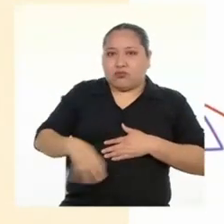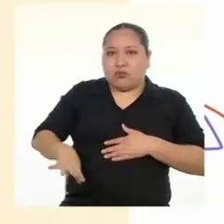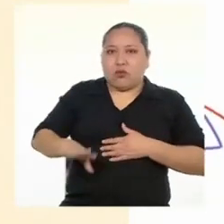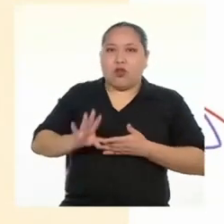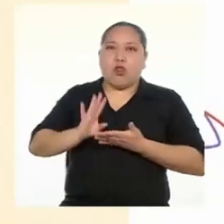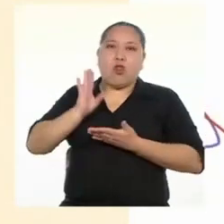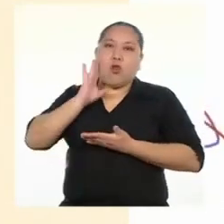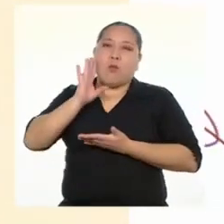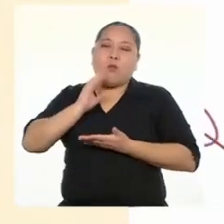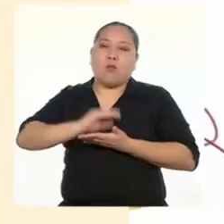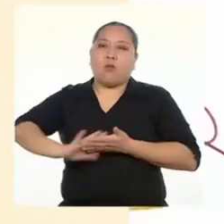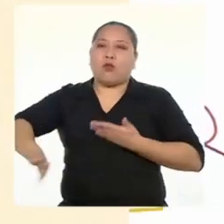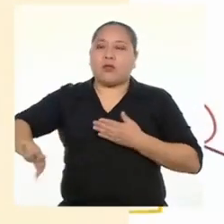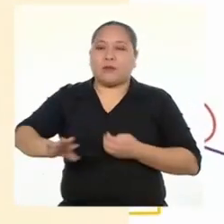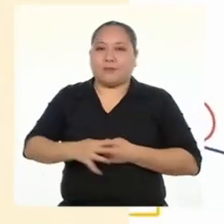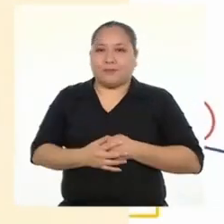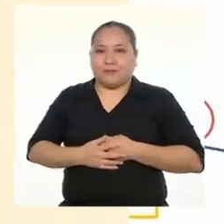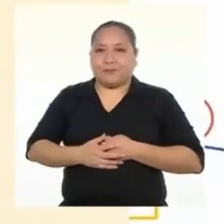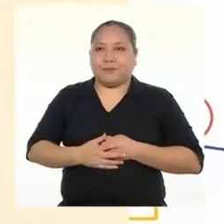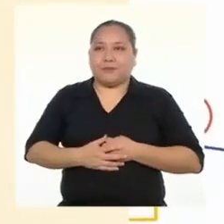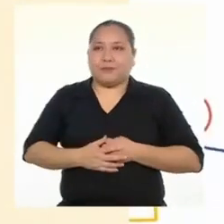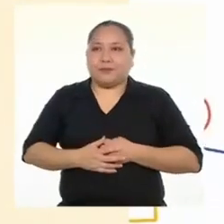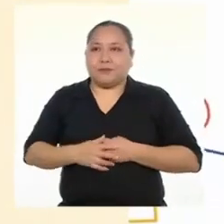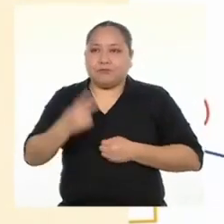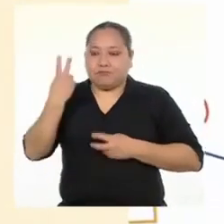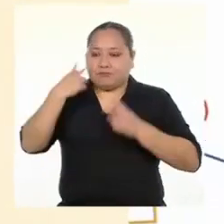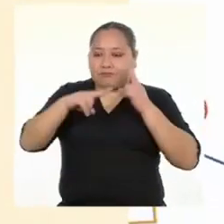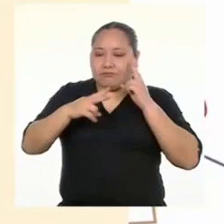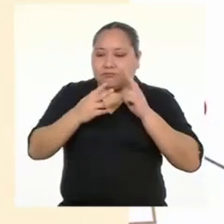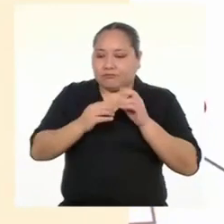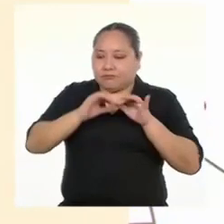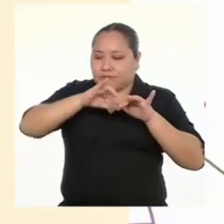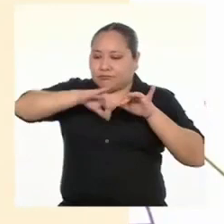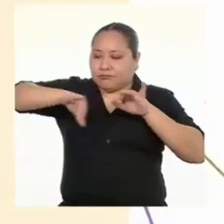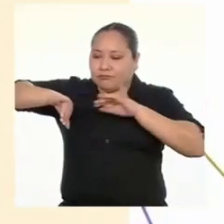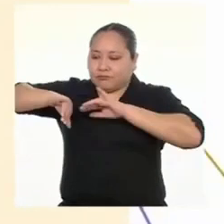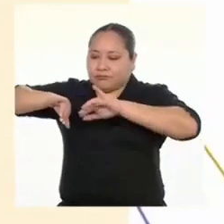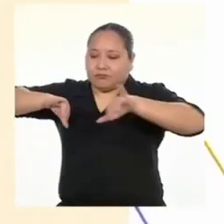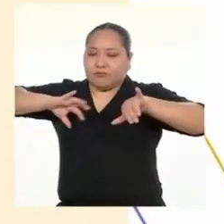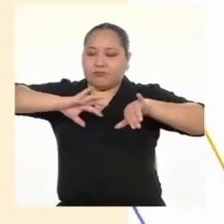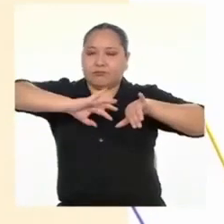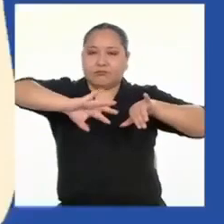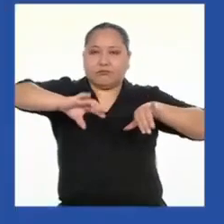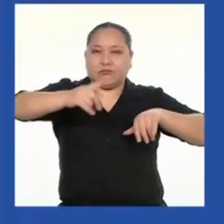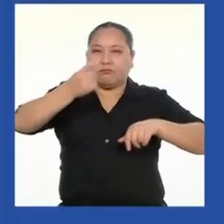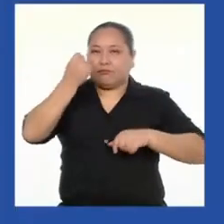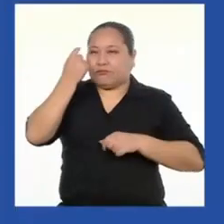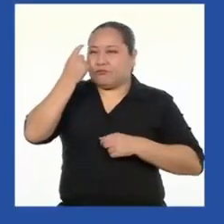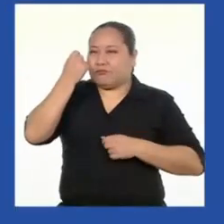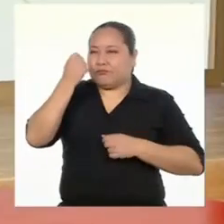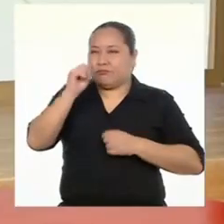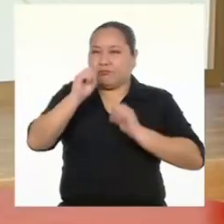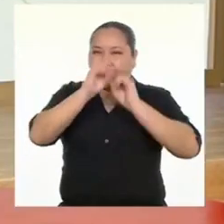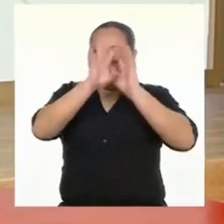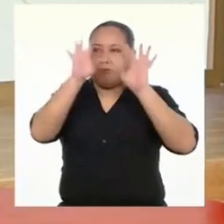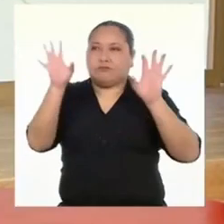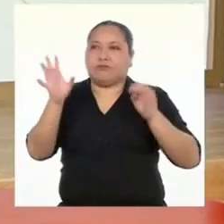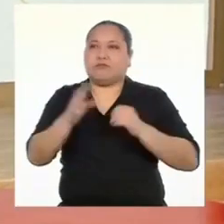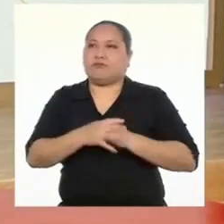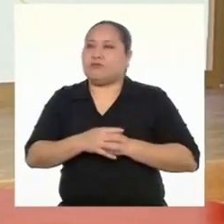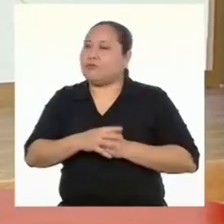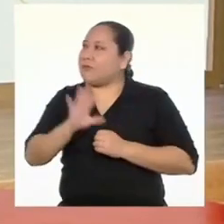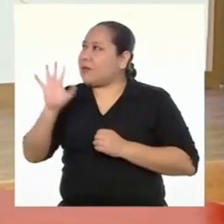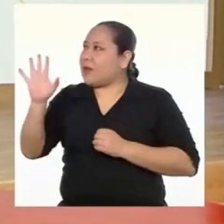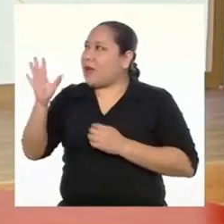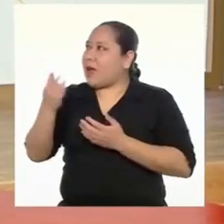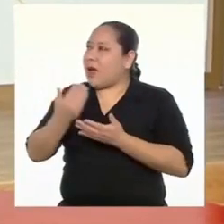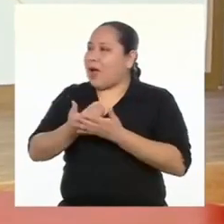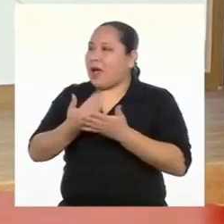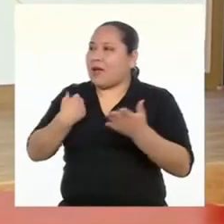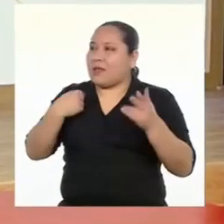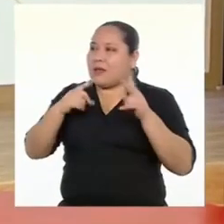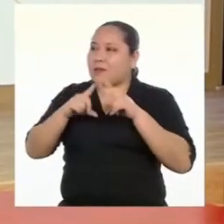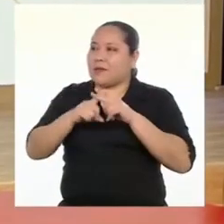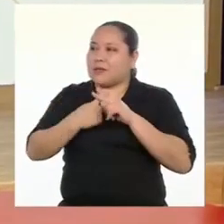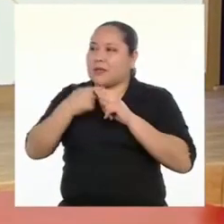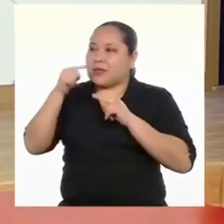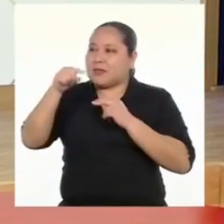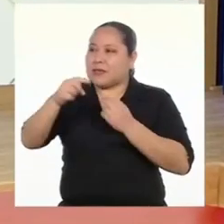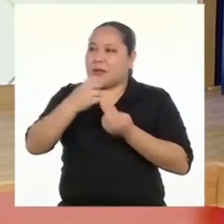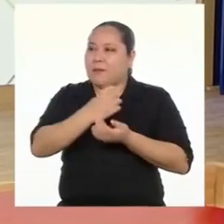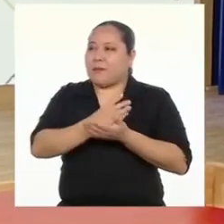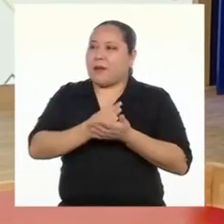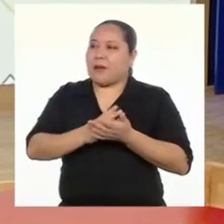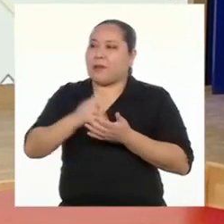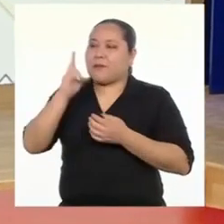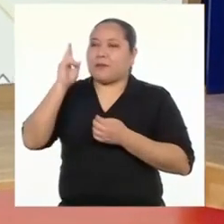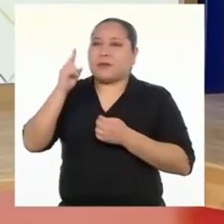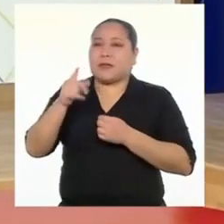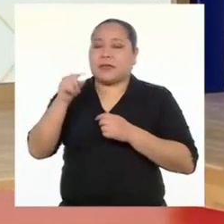ver cada uno de estos pasos por separado para comprenderlos mejor. Pero antes de empezar con eso,